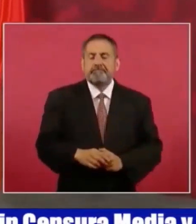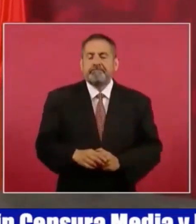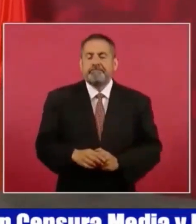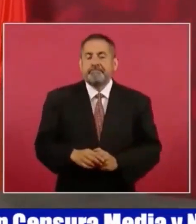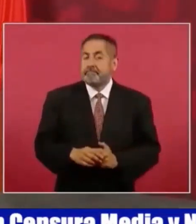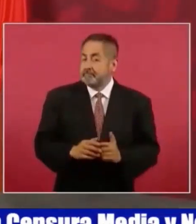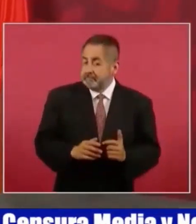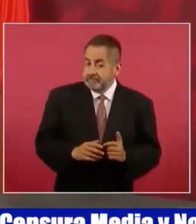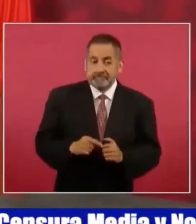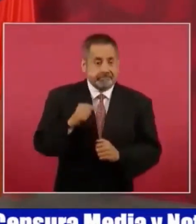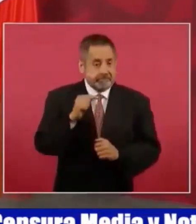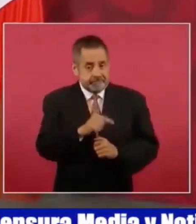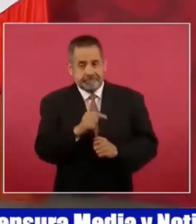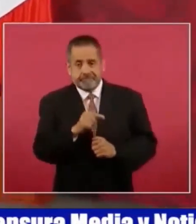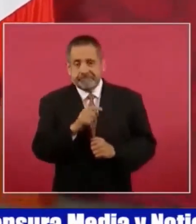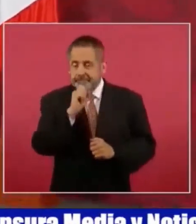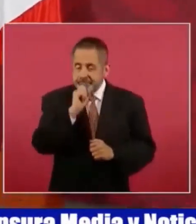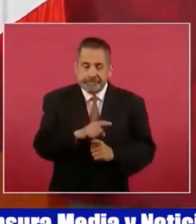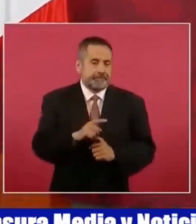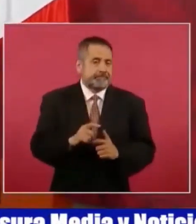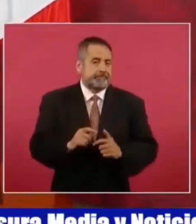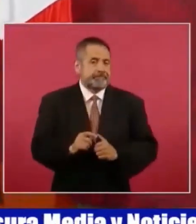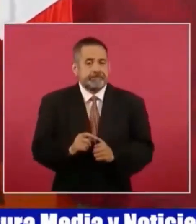y que además